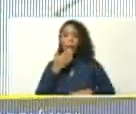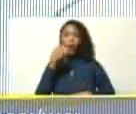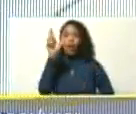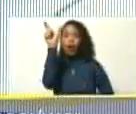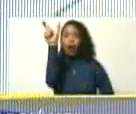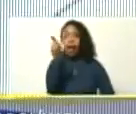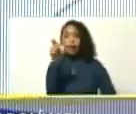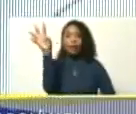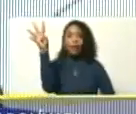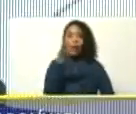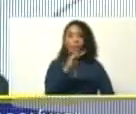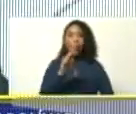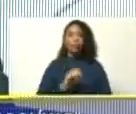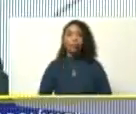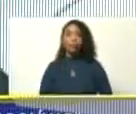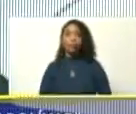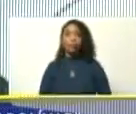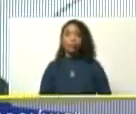¿no?